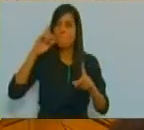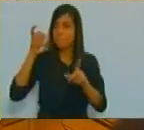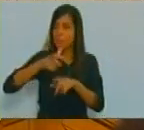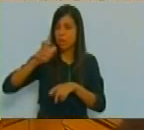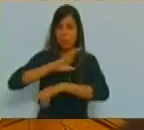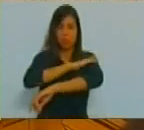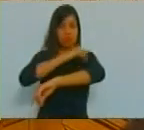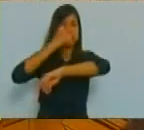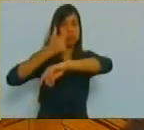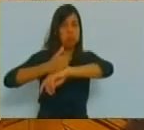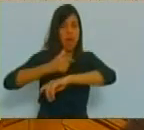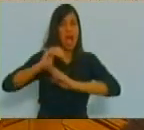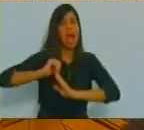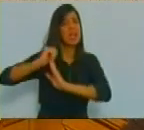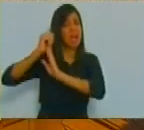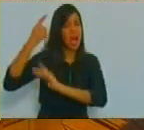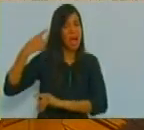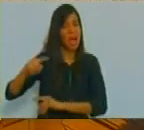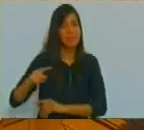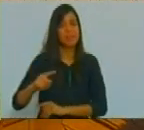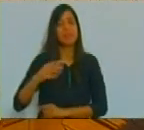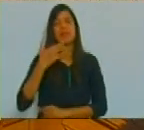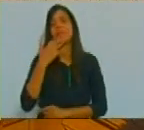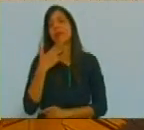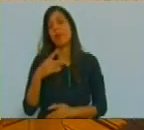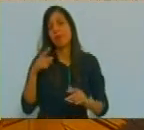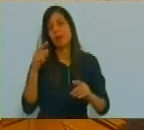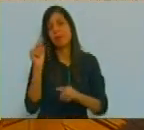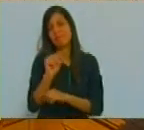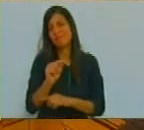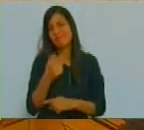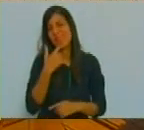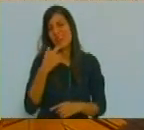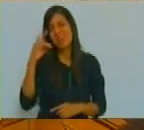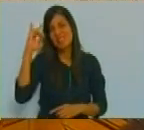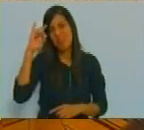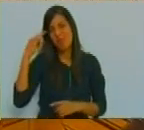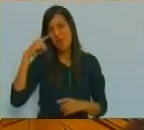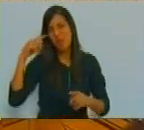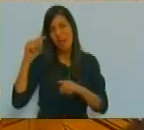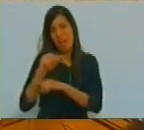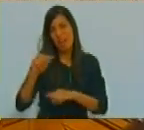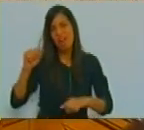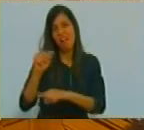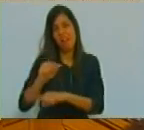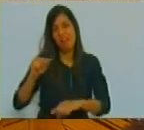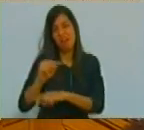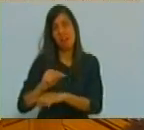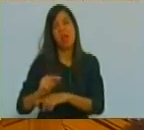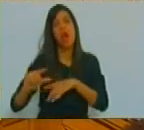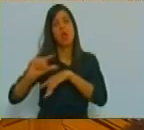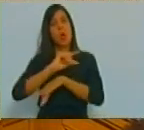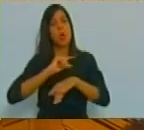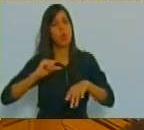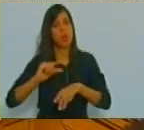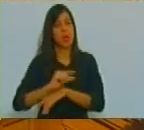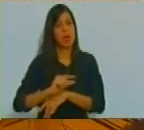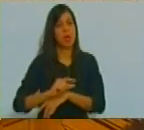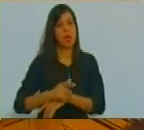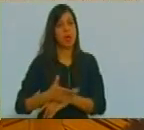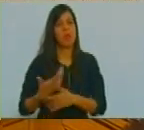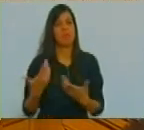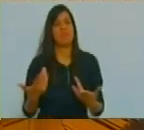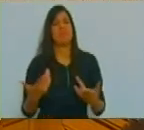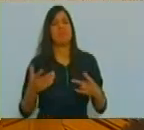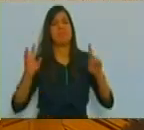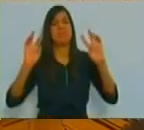sé que cuando quieren criminalizar y demonizar satanizar y estigmatizar a los gobiernos le aplican la